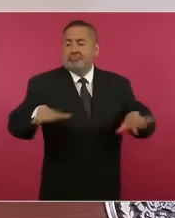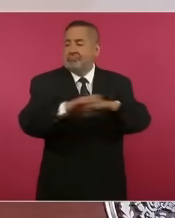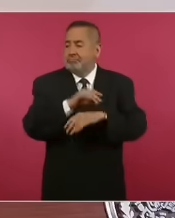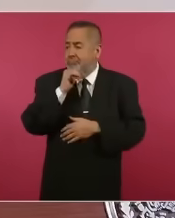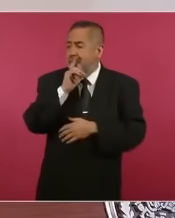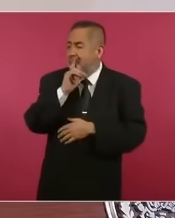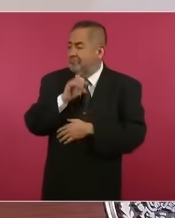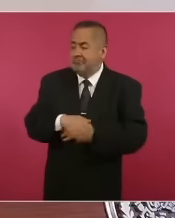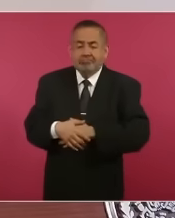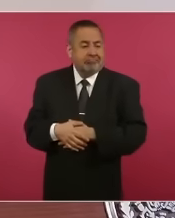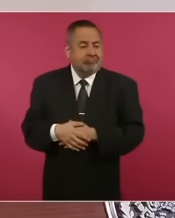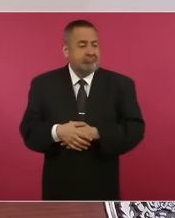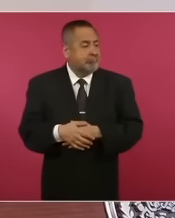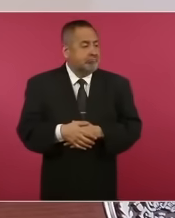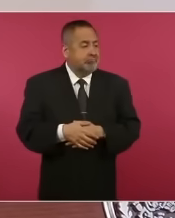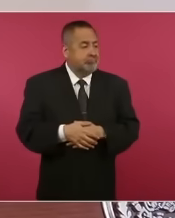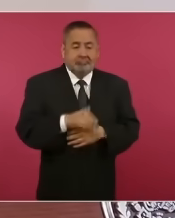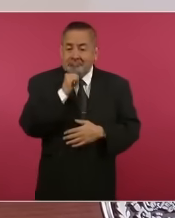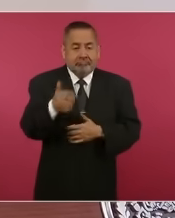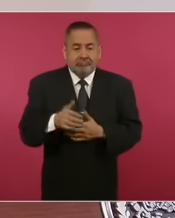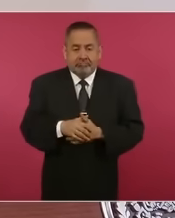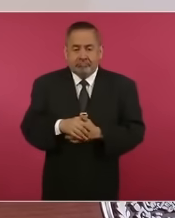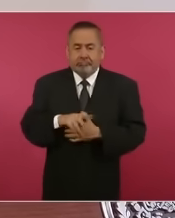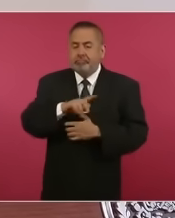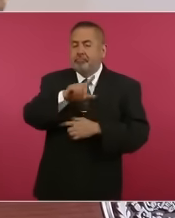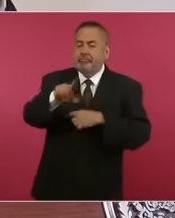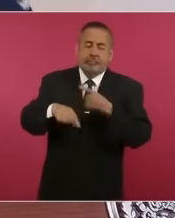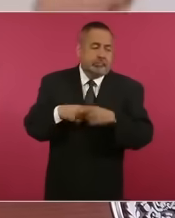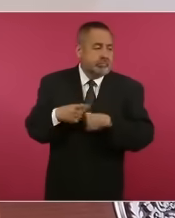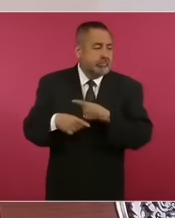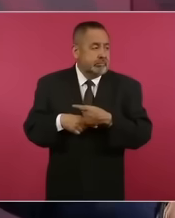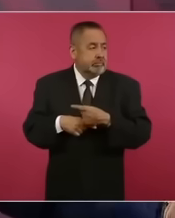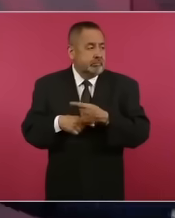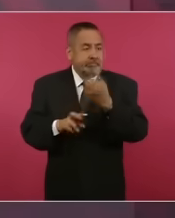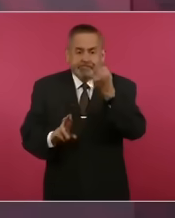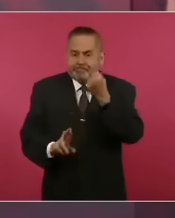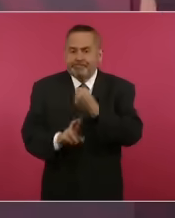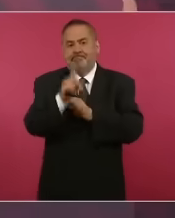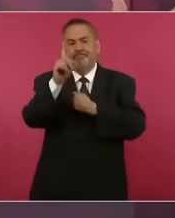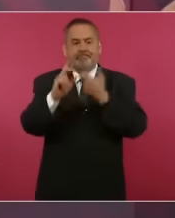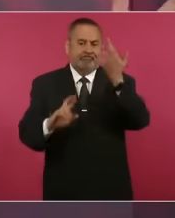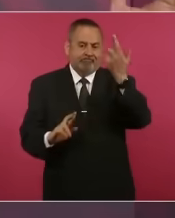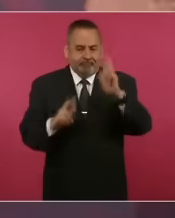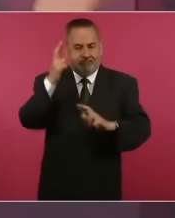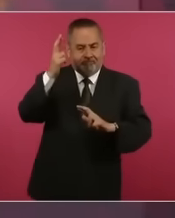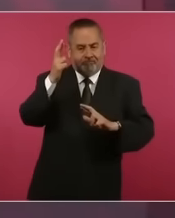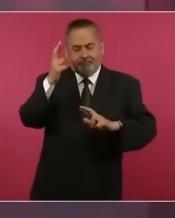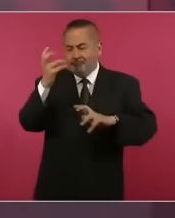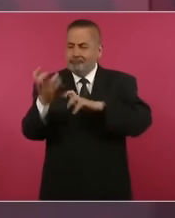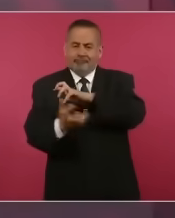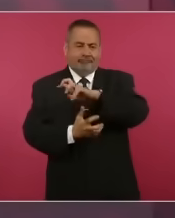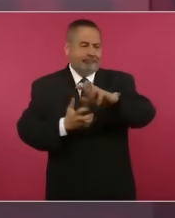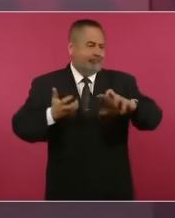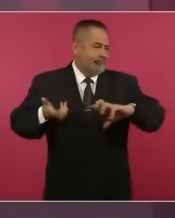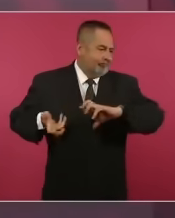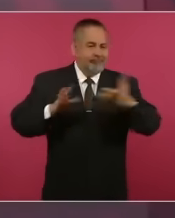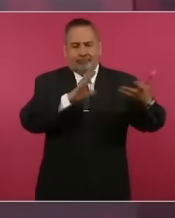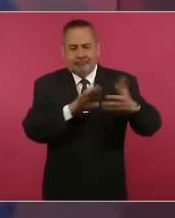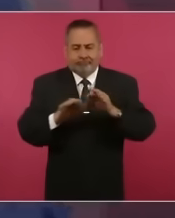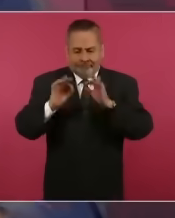Bueno, viene la erupción, que fue la revolución, fue un volcán, ¿sí? Y luego vuelve